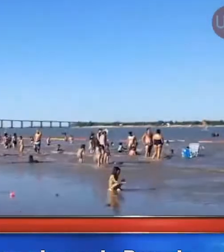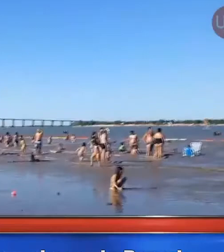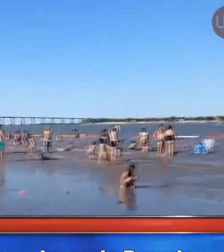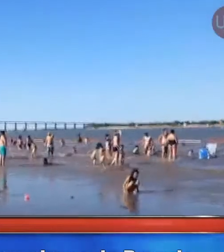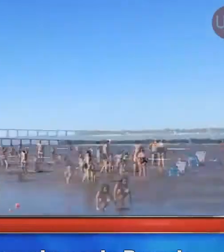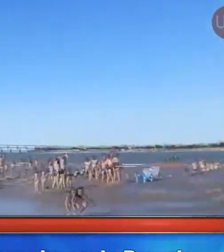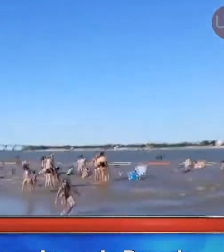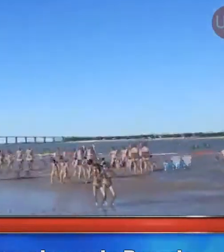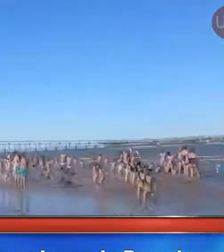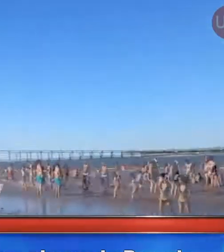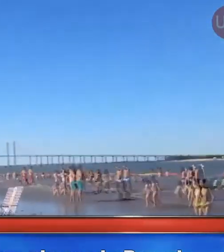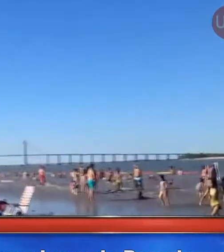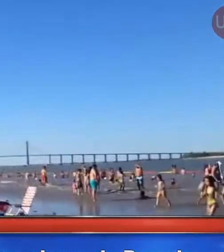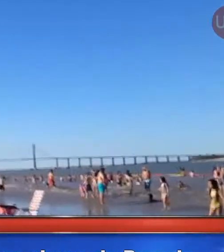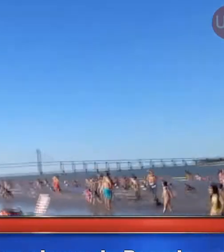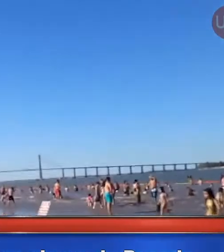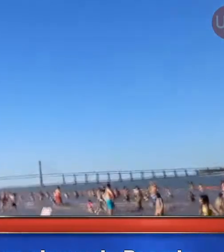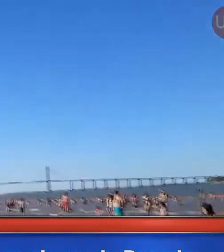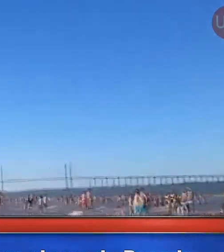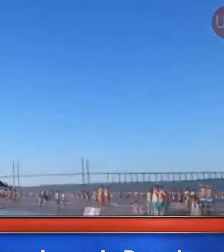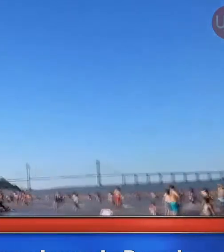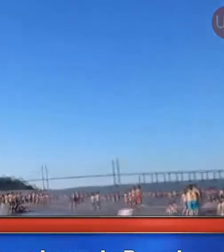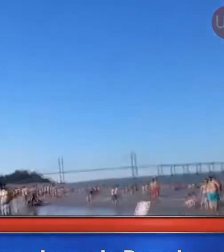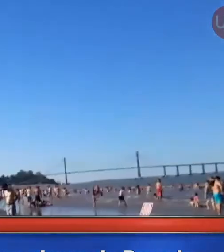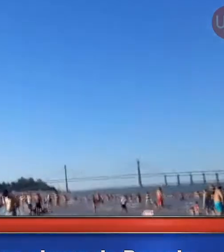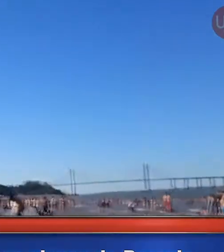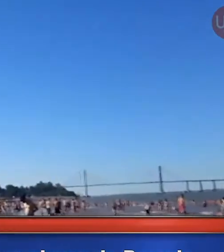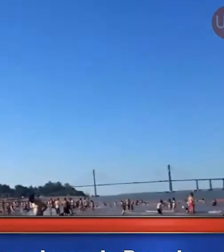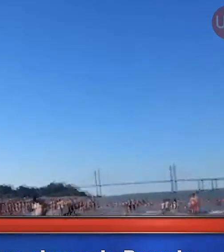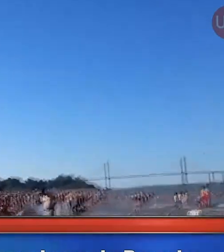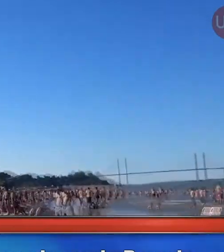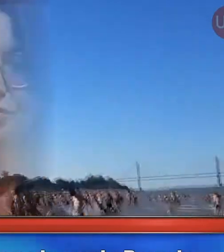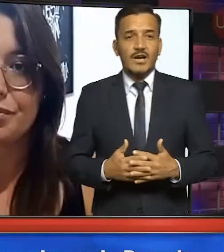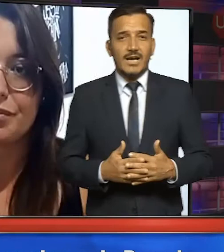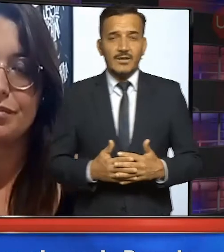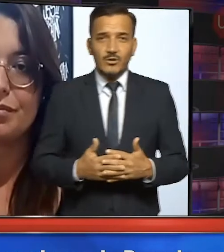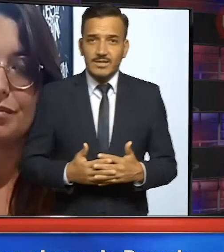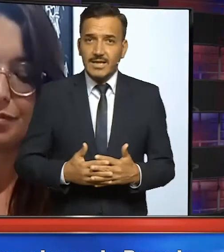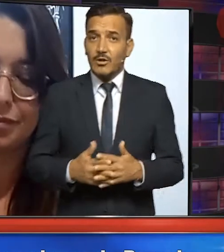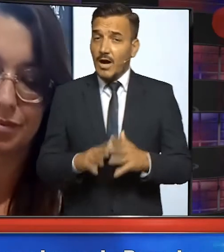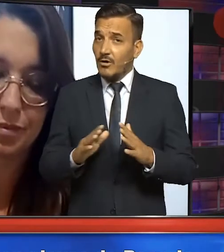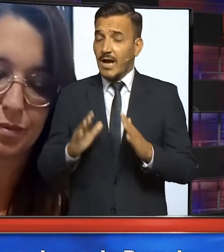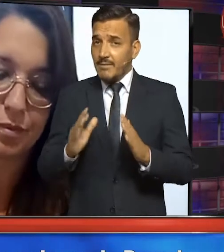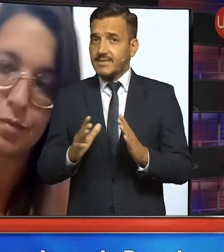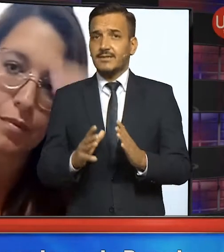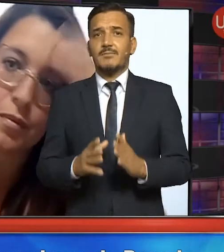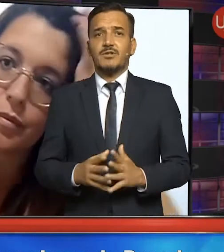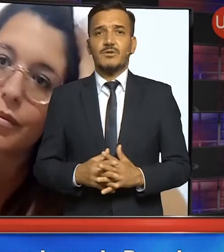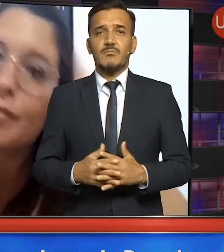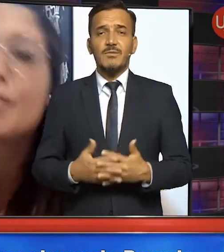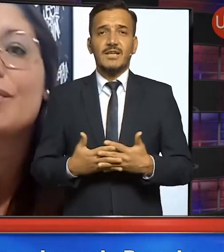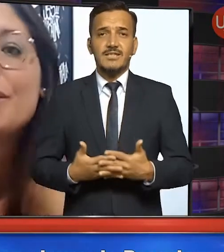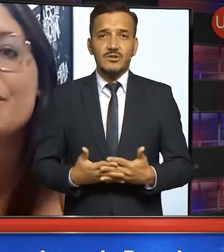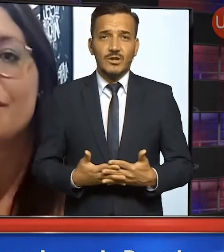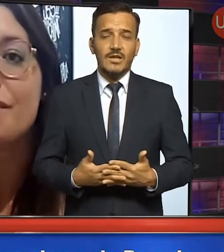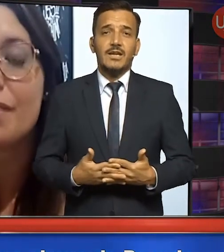turismo interno, pero no sabemos qué va a pasar con las personas que vengan de otras provincias. Bueno, ahí tenemos las dos caras, ¿no? Lo que se ha dado. Ahora, a ver si te interpreto bien. Vos me